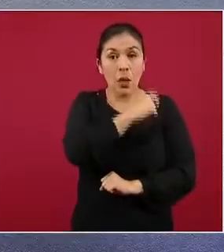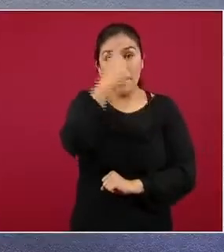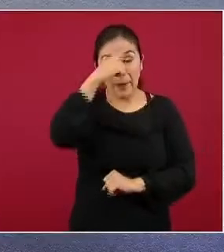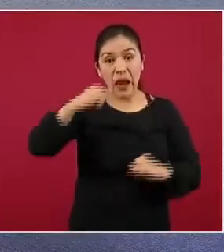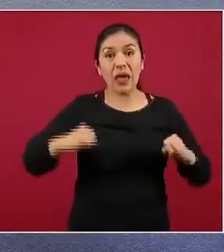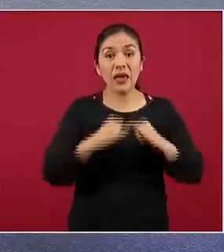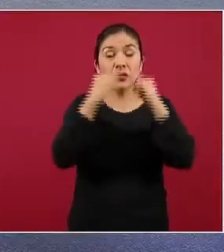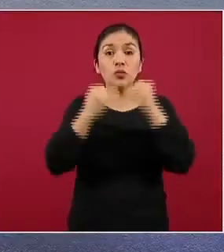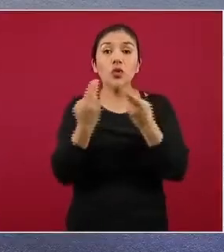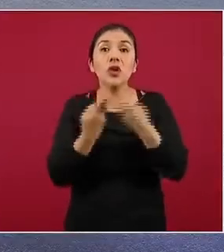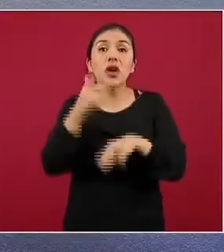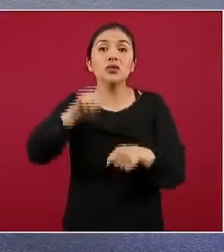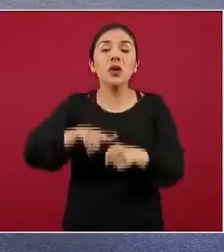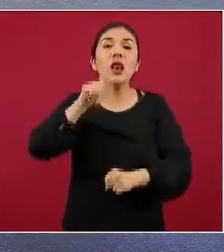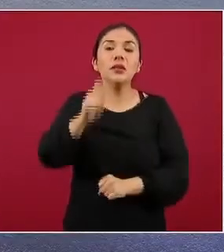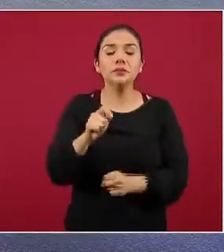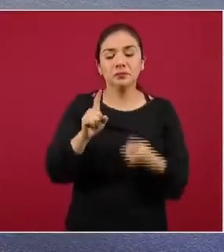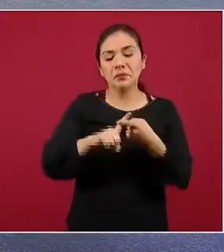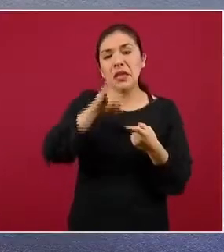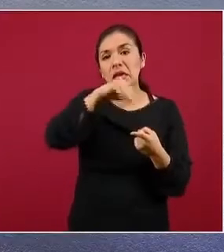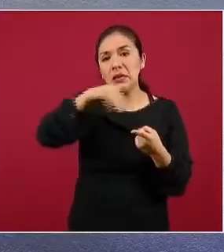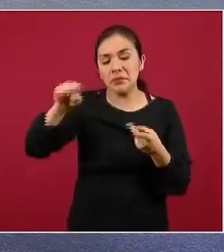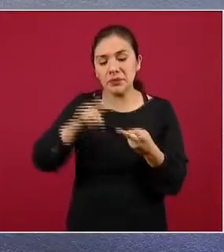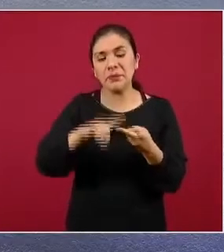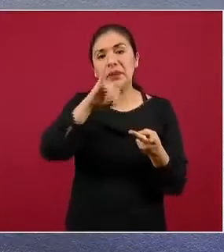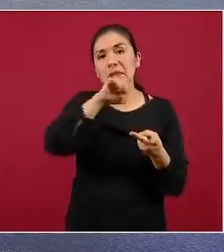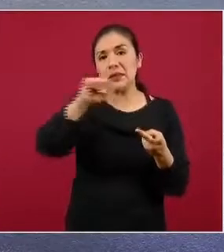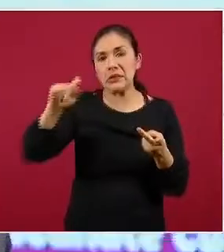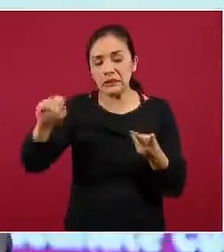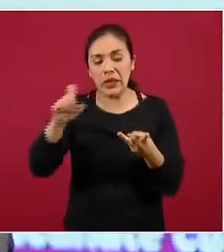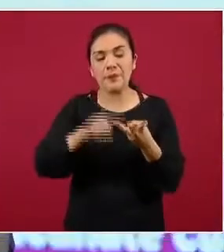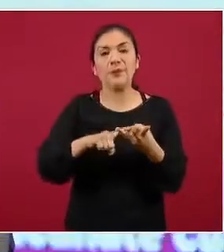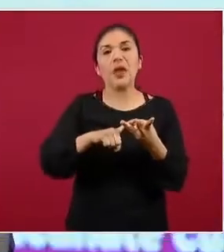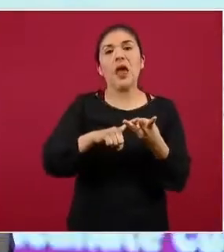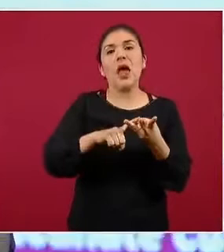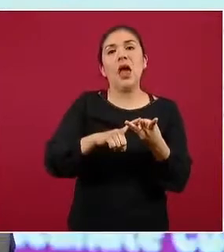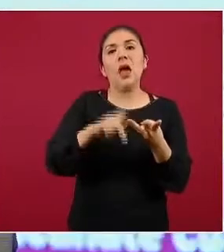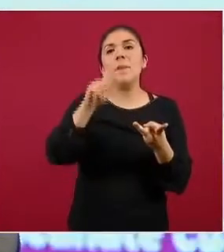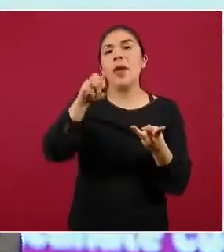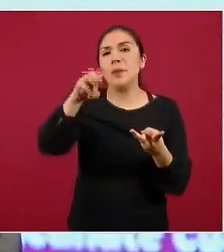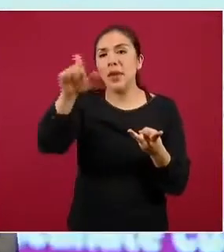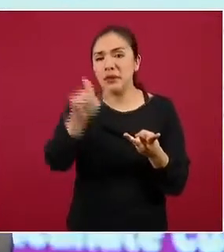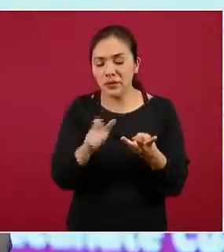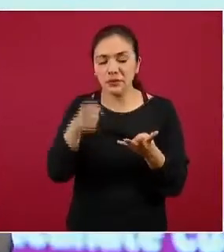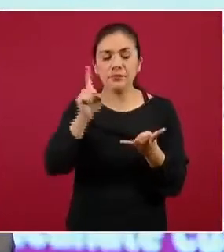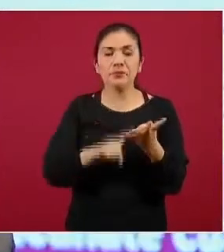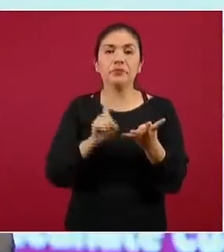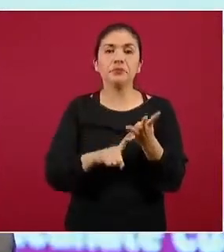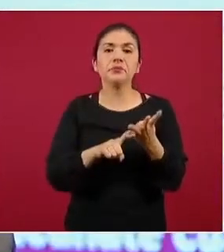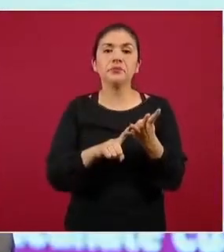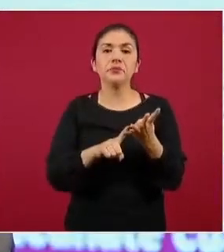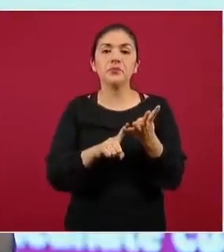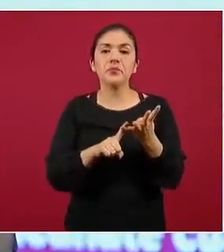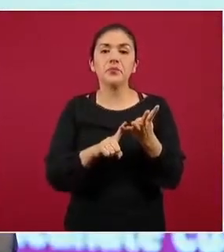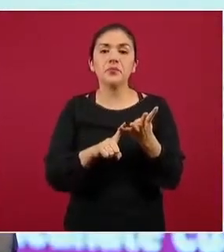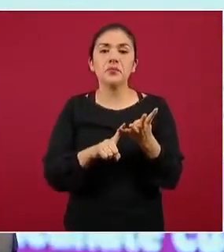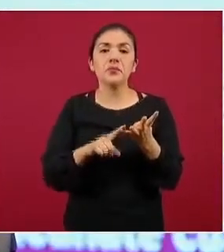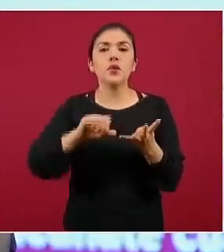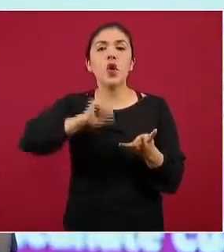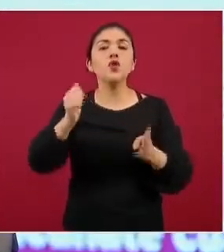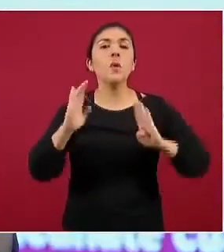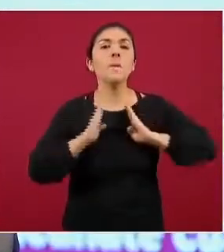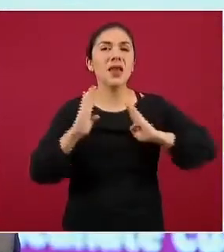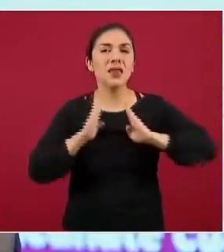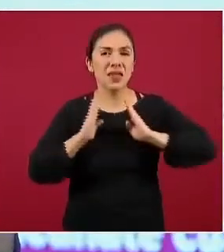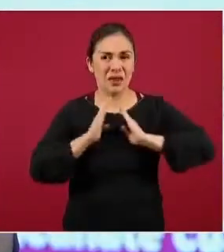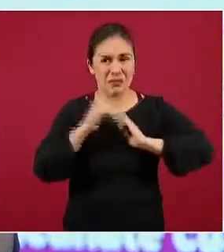instituciones nacionales, que son el IMSS, el ISSSTE, los servicios médicos de Pemex y los servicios